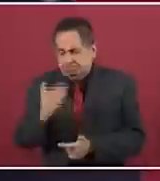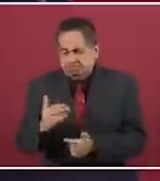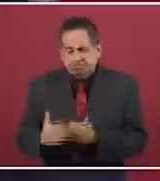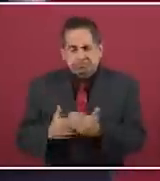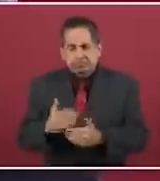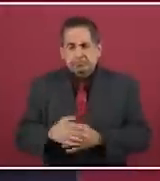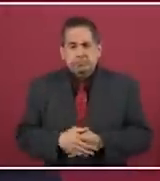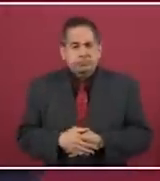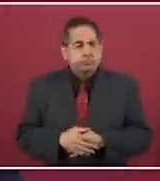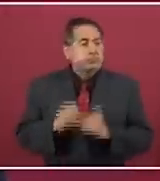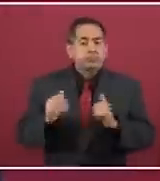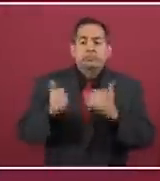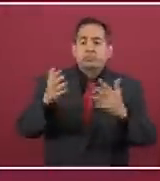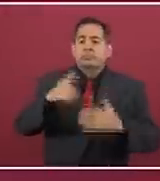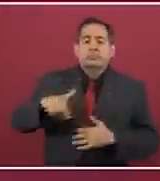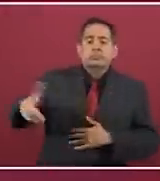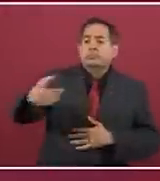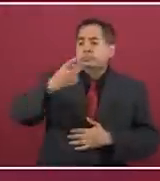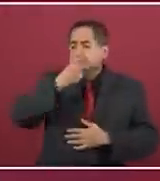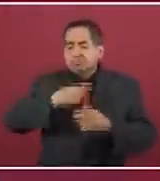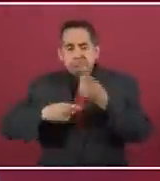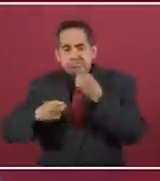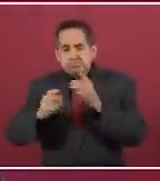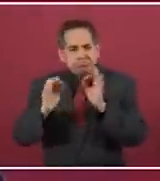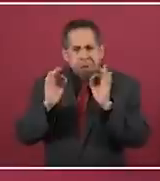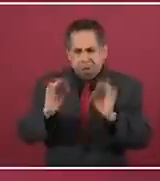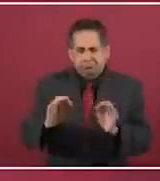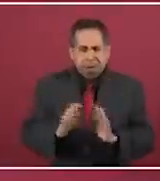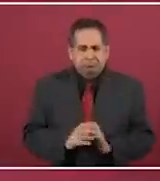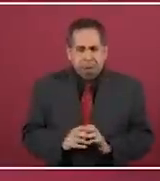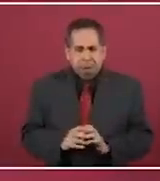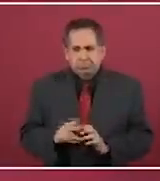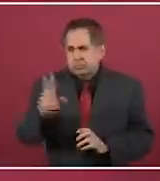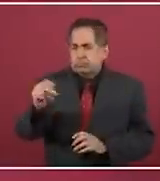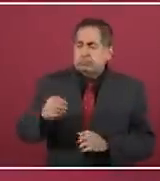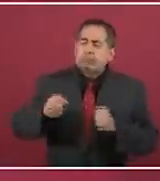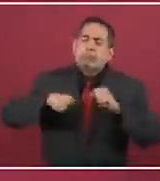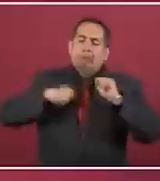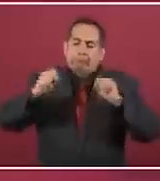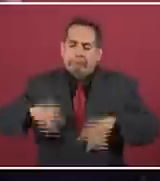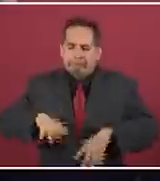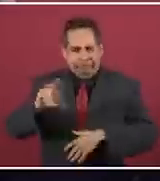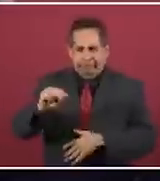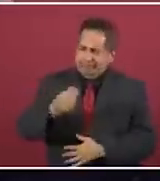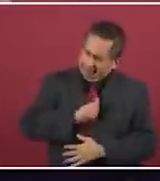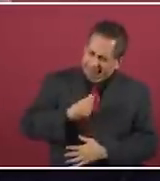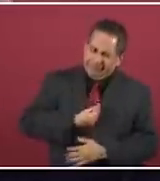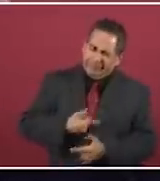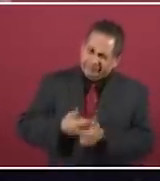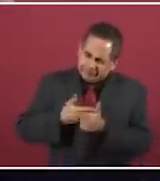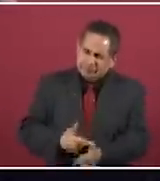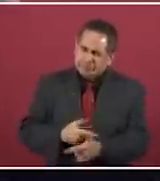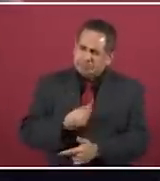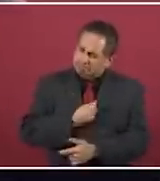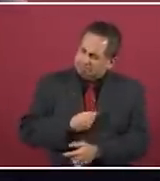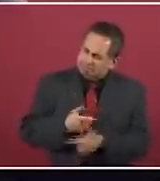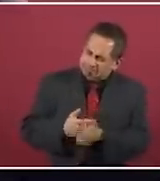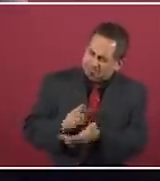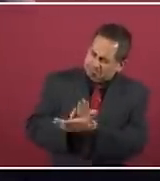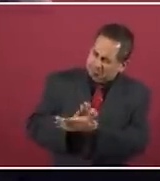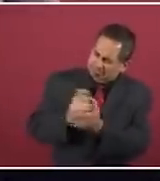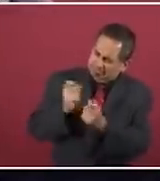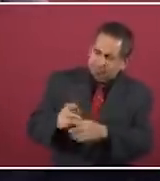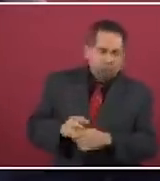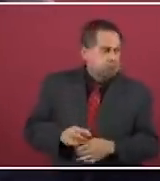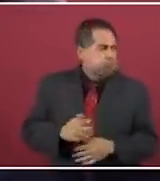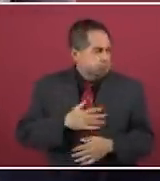Me lo dicen, no afloje, resista, aguante. Y les